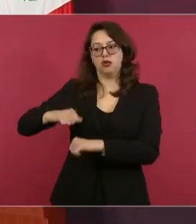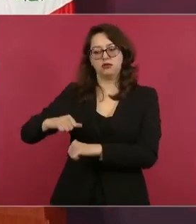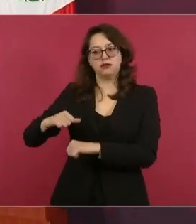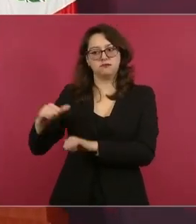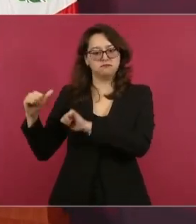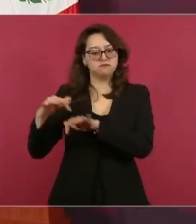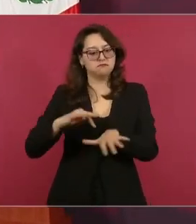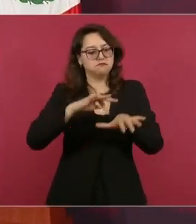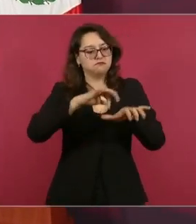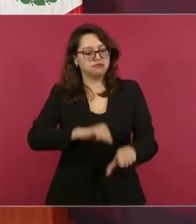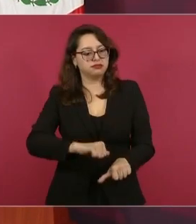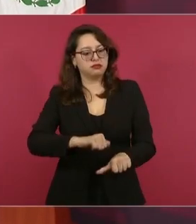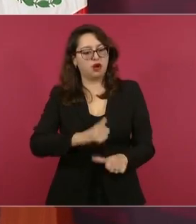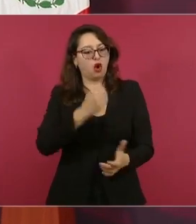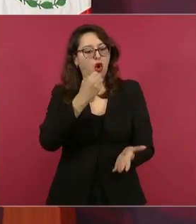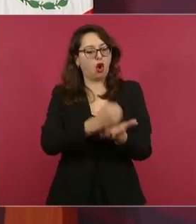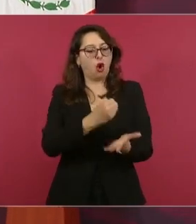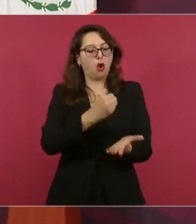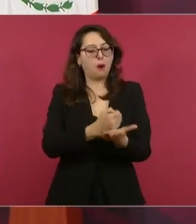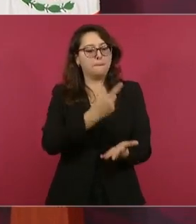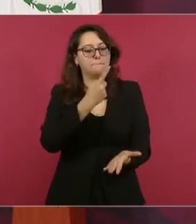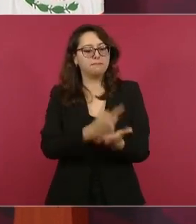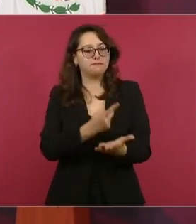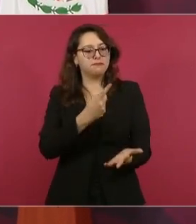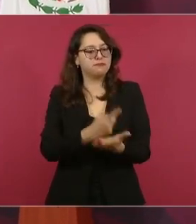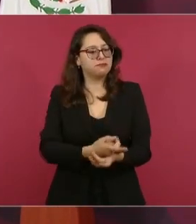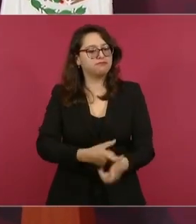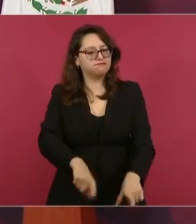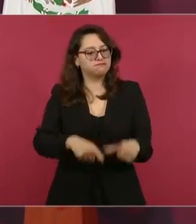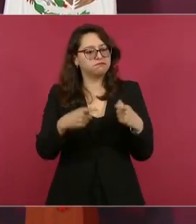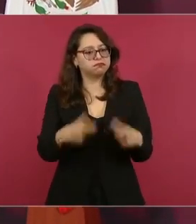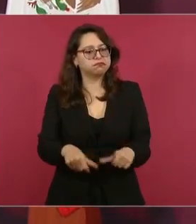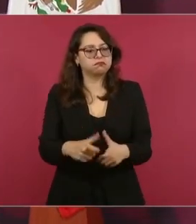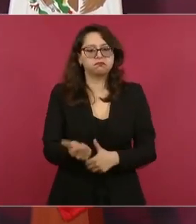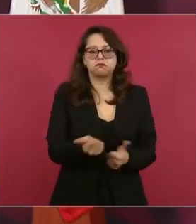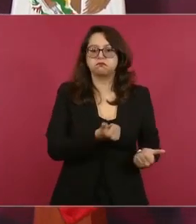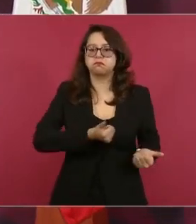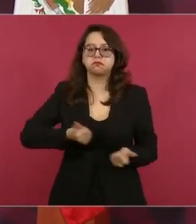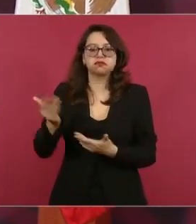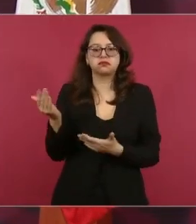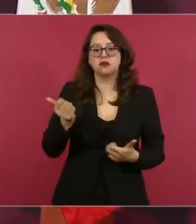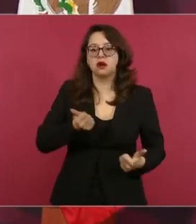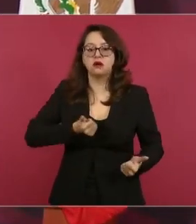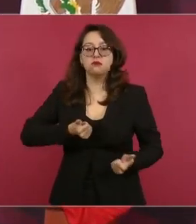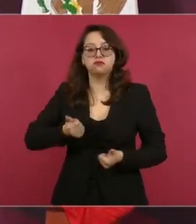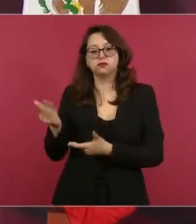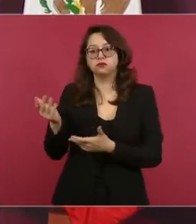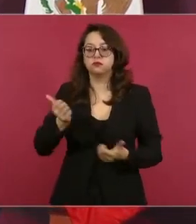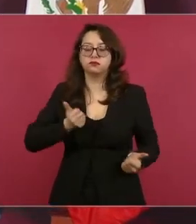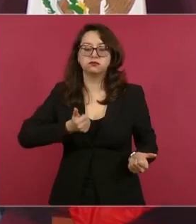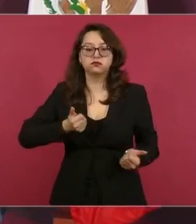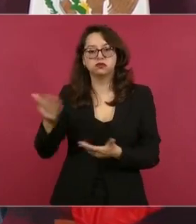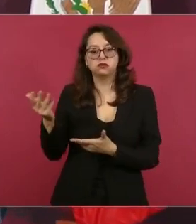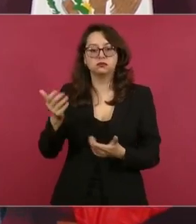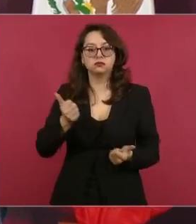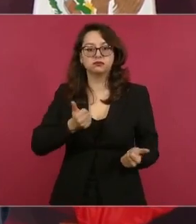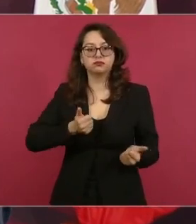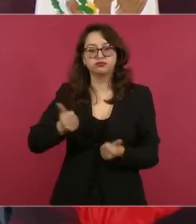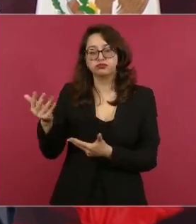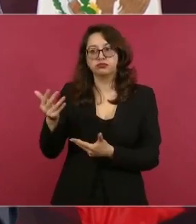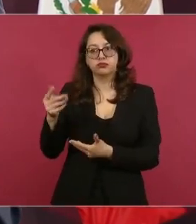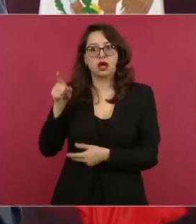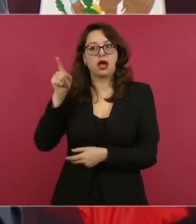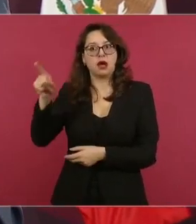llevaban de nuestra América hacia España,